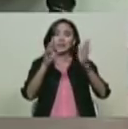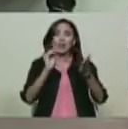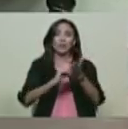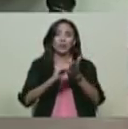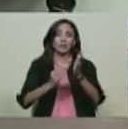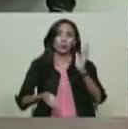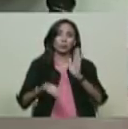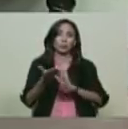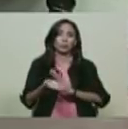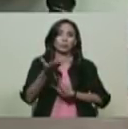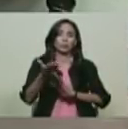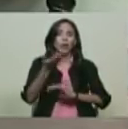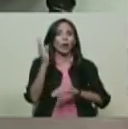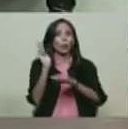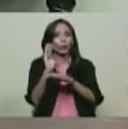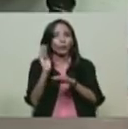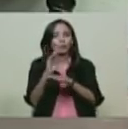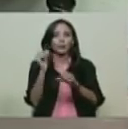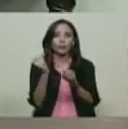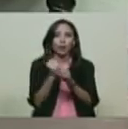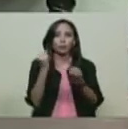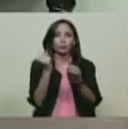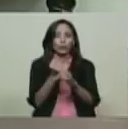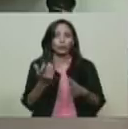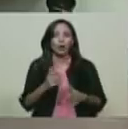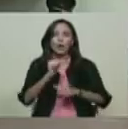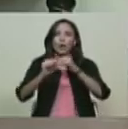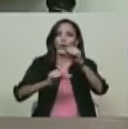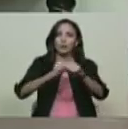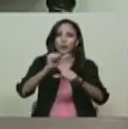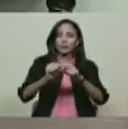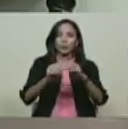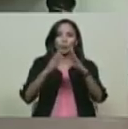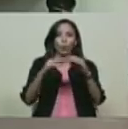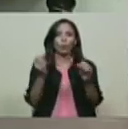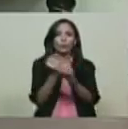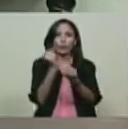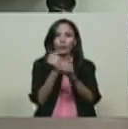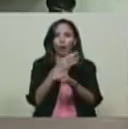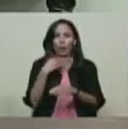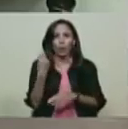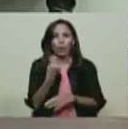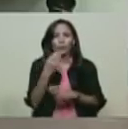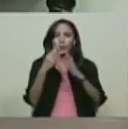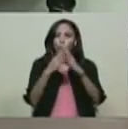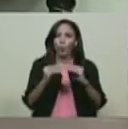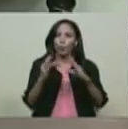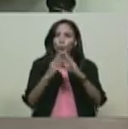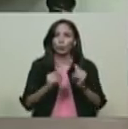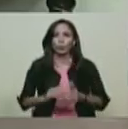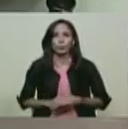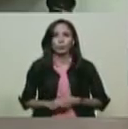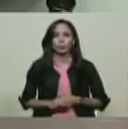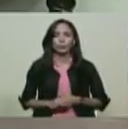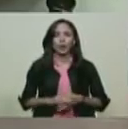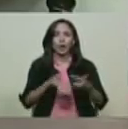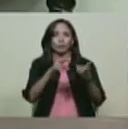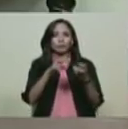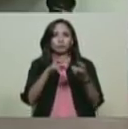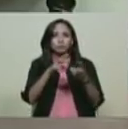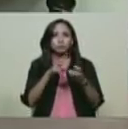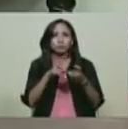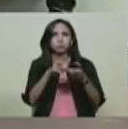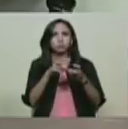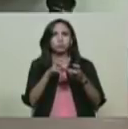cuidando el empleo, la generación de empleo, el plan Chamba Juvenil. cuidando el salario, el estatique,